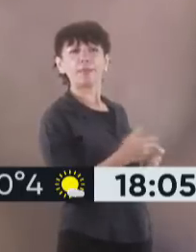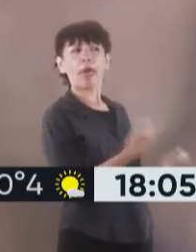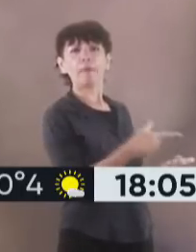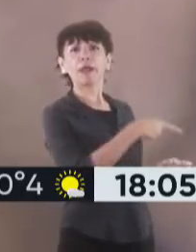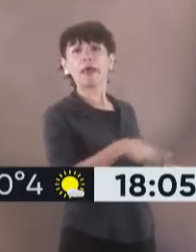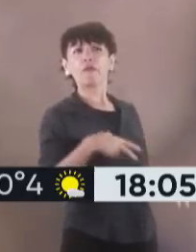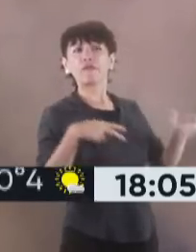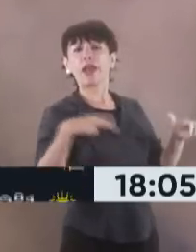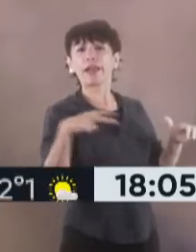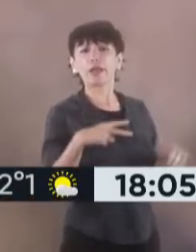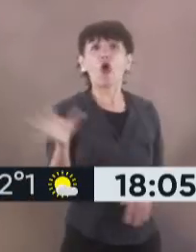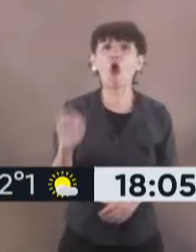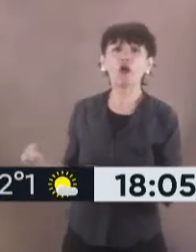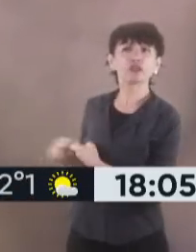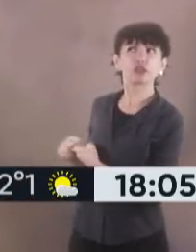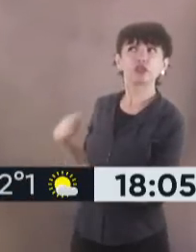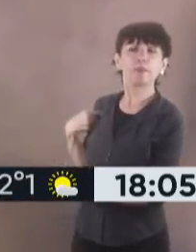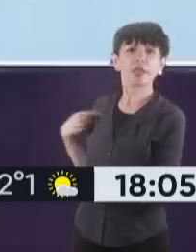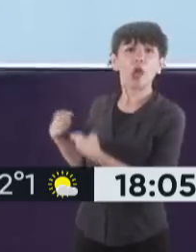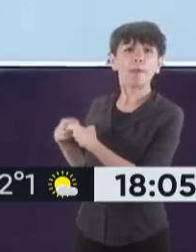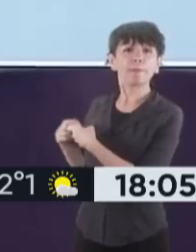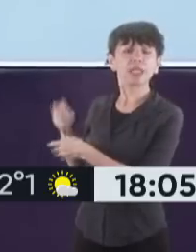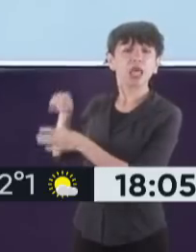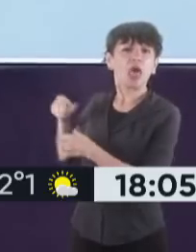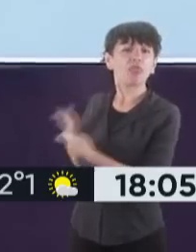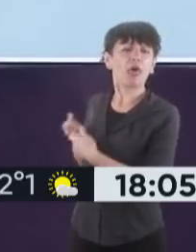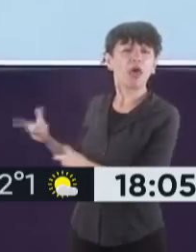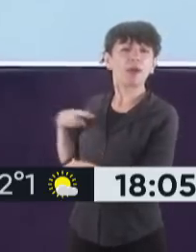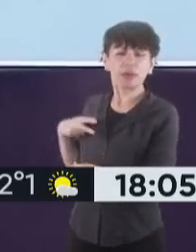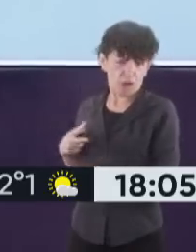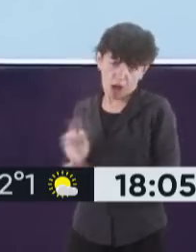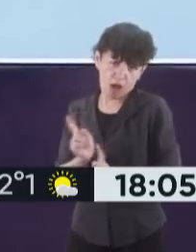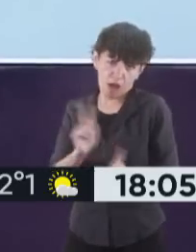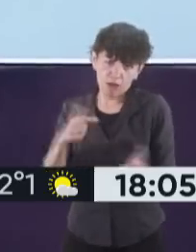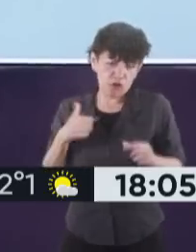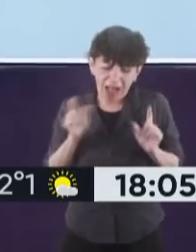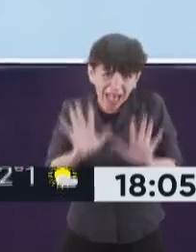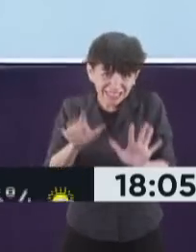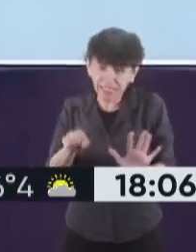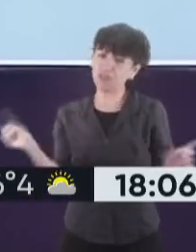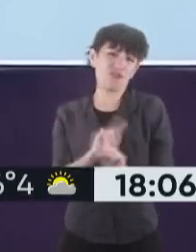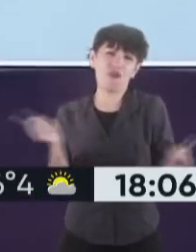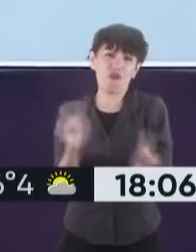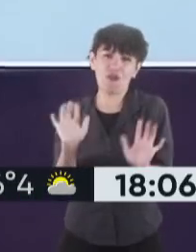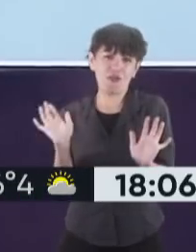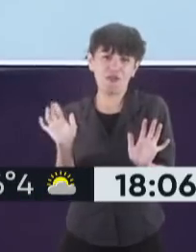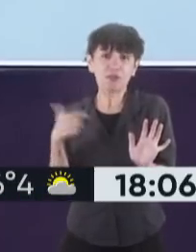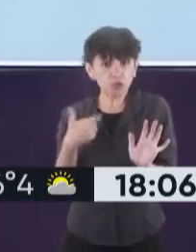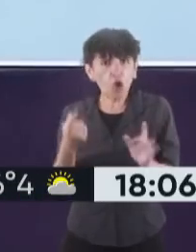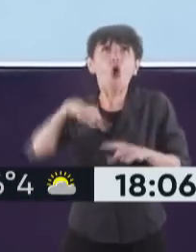para que un empresario socio mío se haga rico. Nunca me equivoqué para ellos. Me